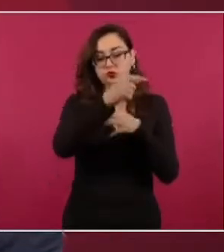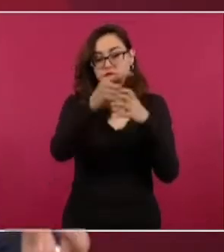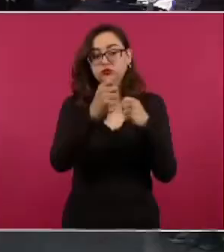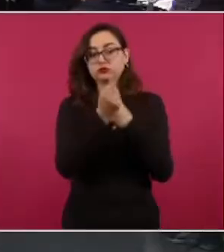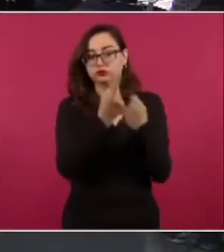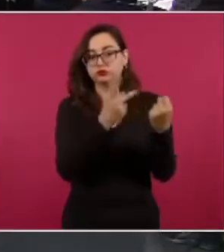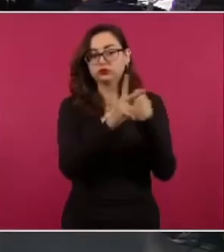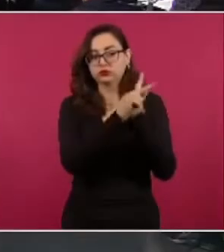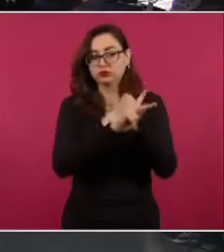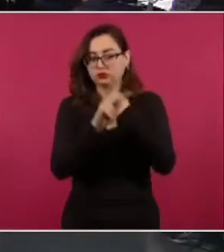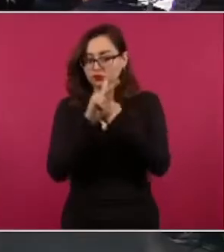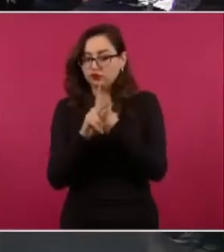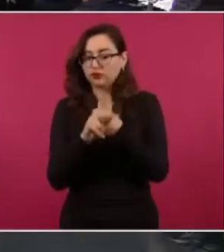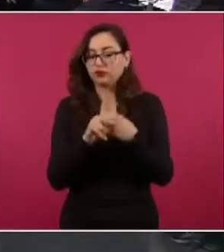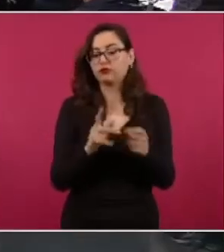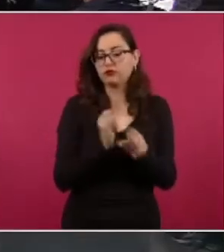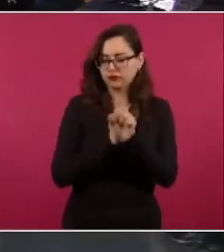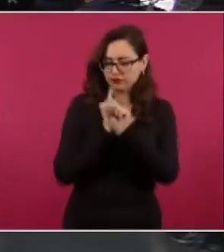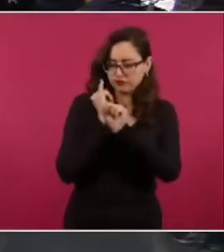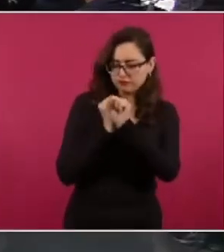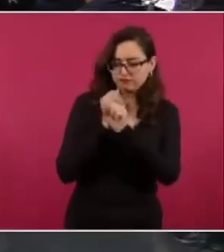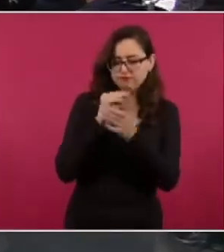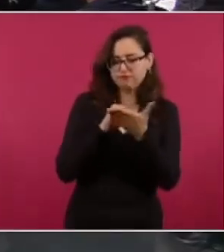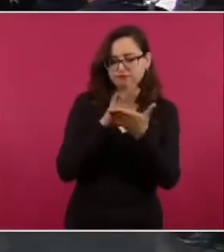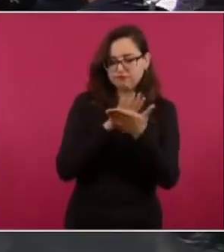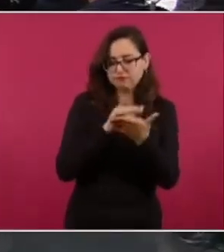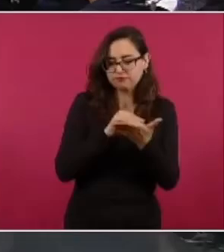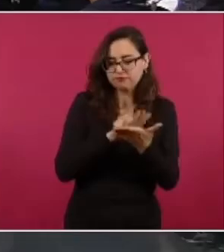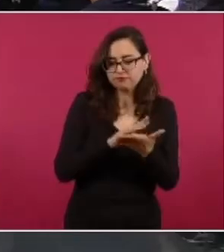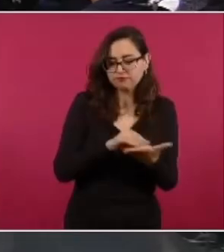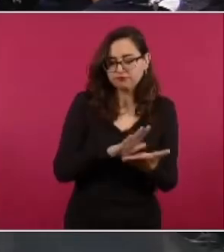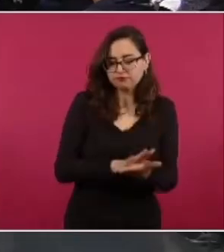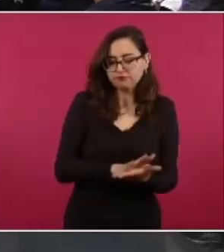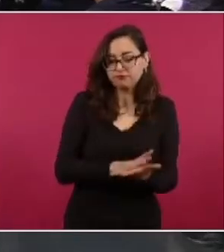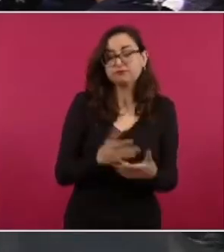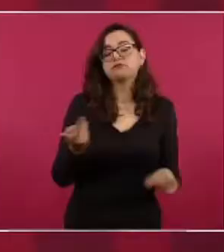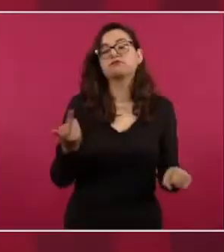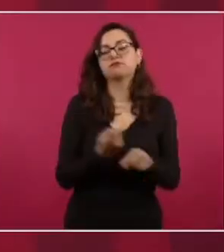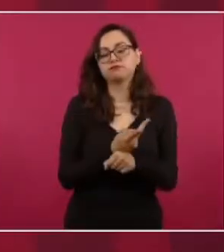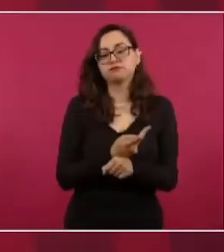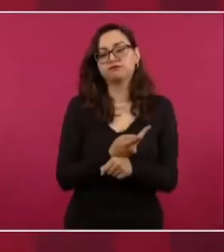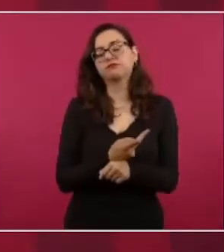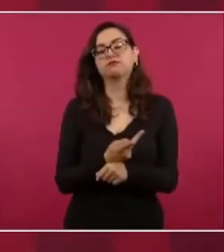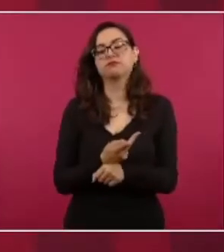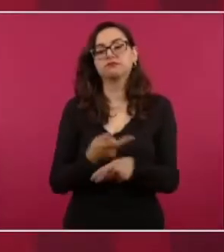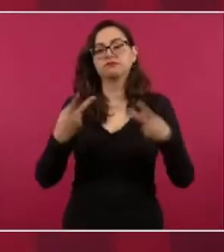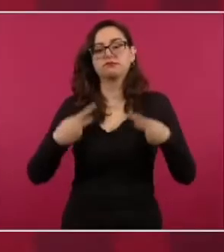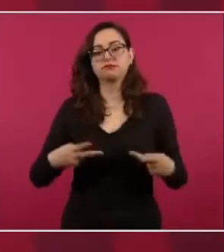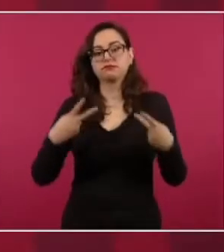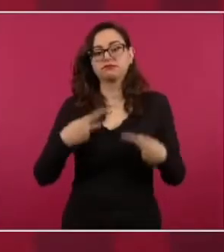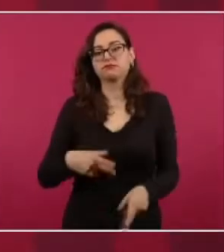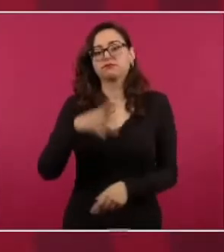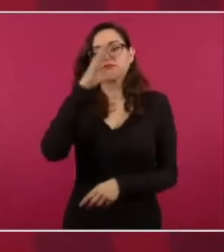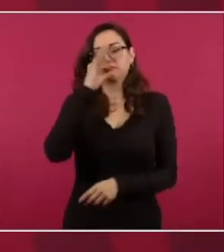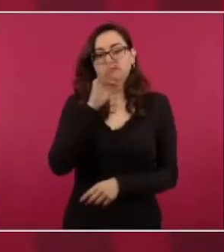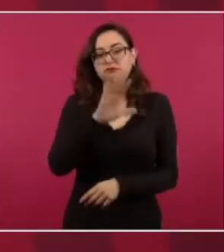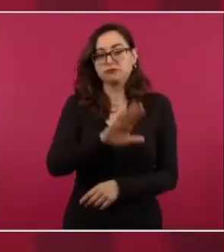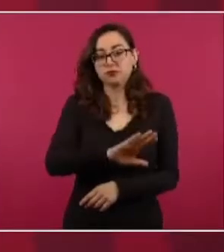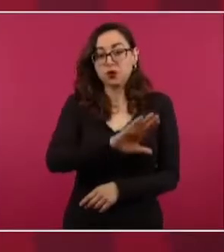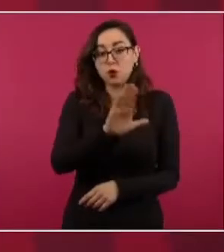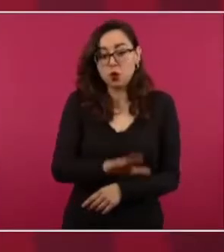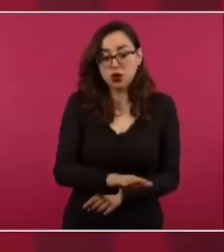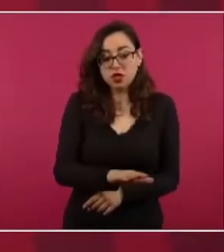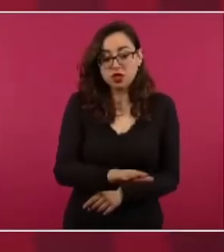datos, de análisis de datos, se ha encontrado que la mortalidad por COVID es menor a